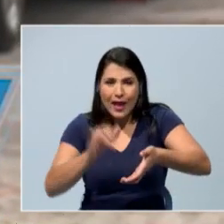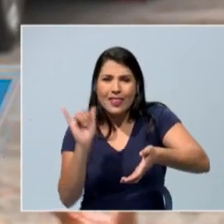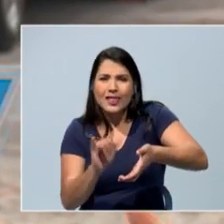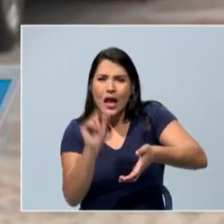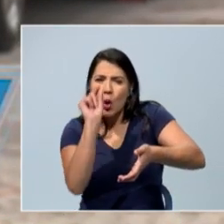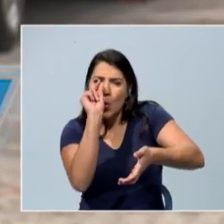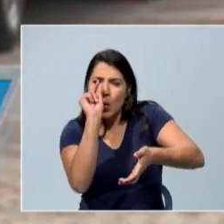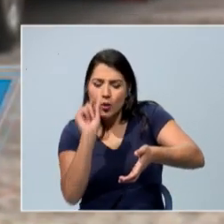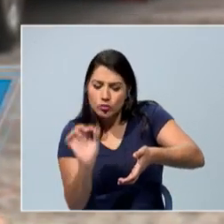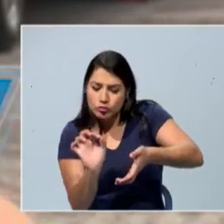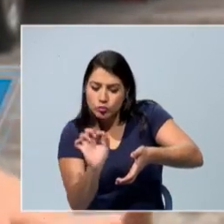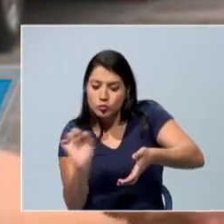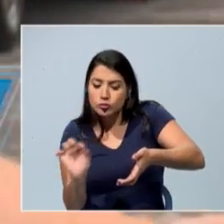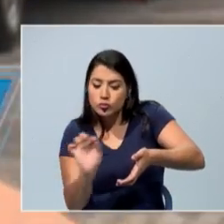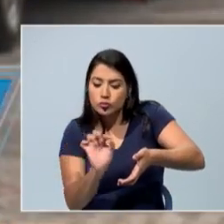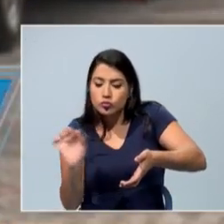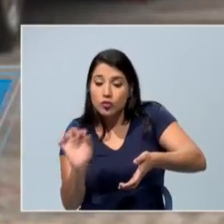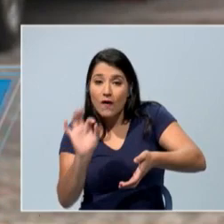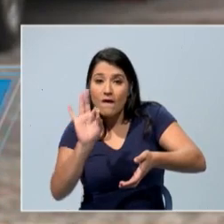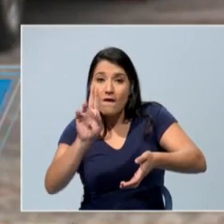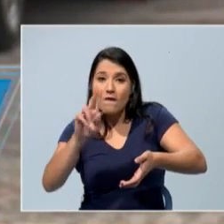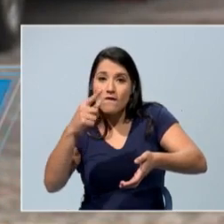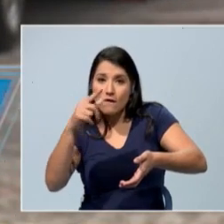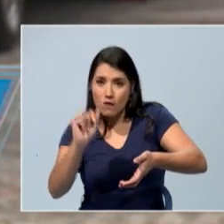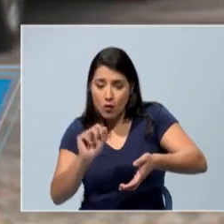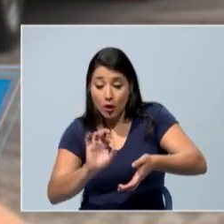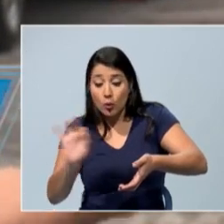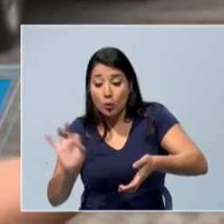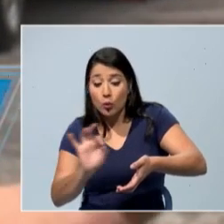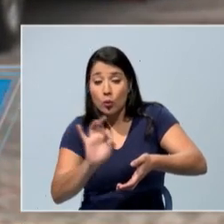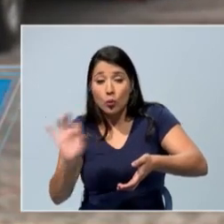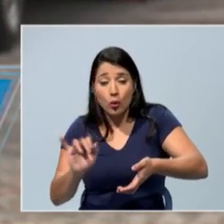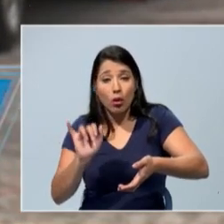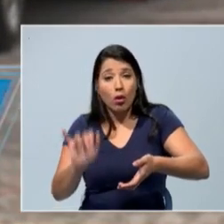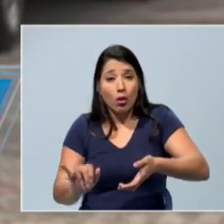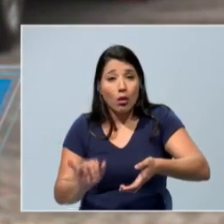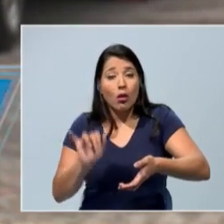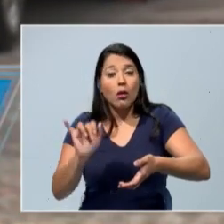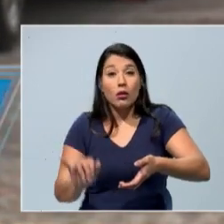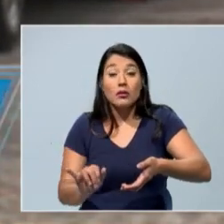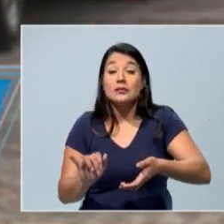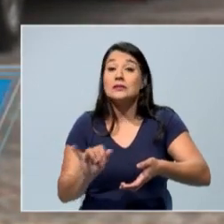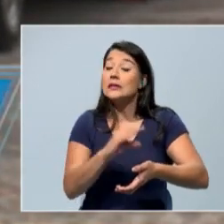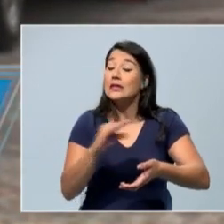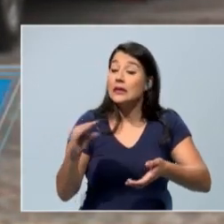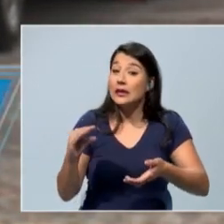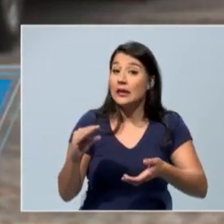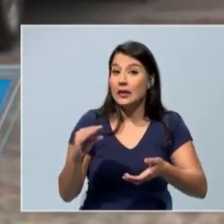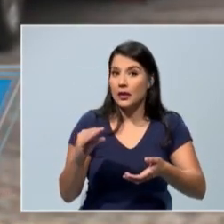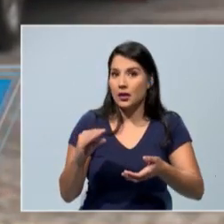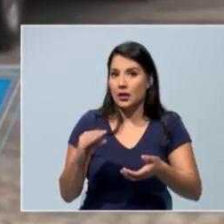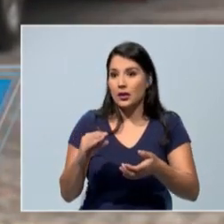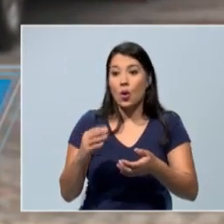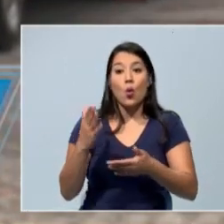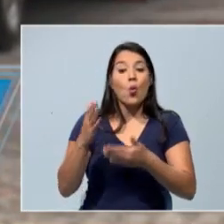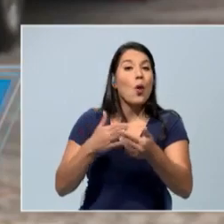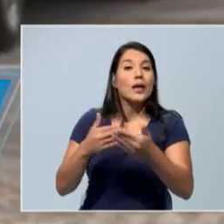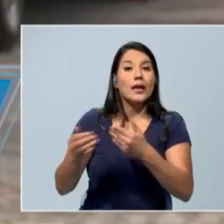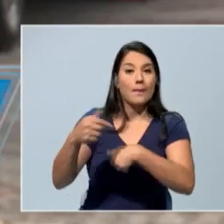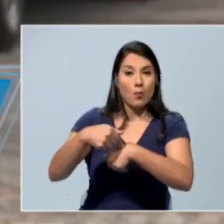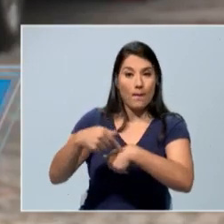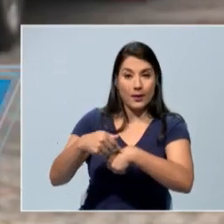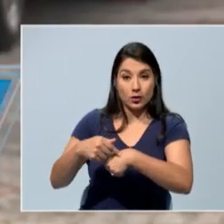en una zanja, en un hueco que hayan hecho para eso, y las personas están sacando ese combustible y el combustible se prende, todas las personas que